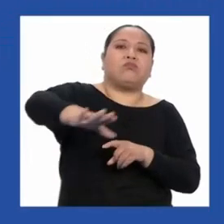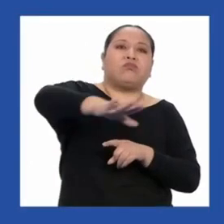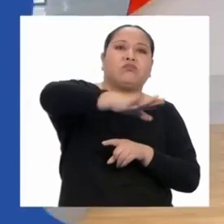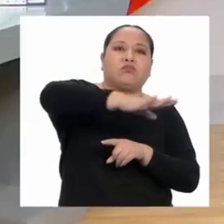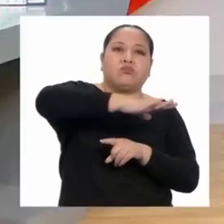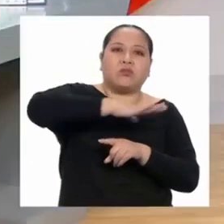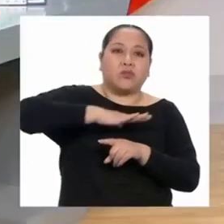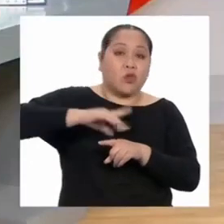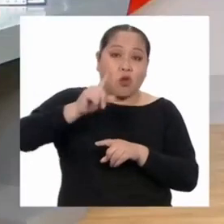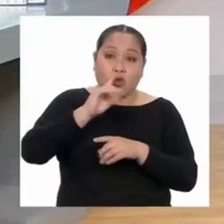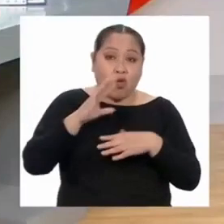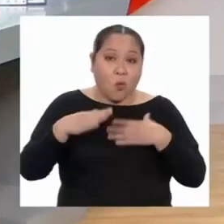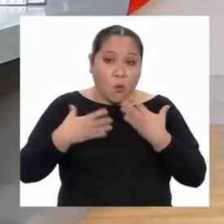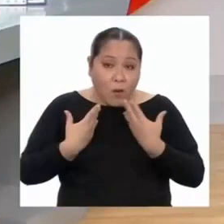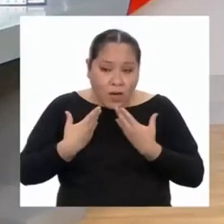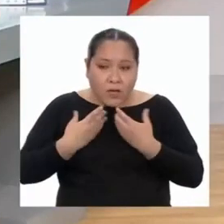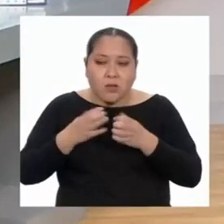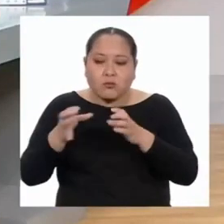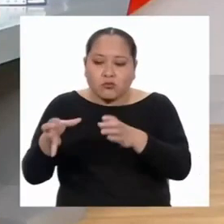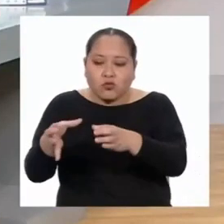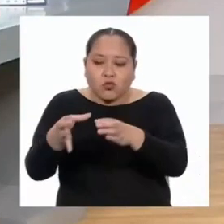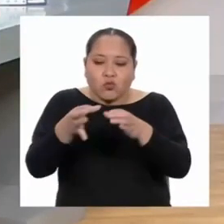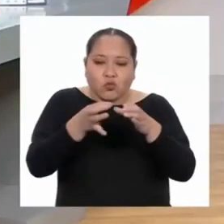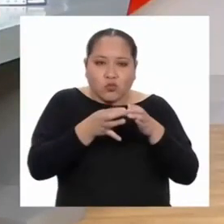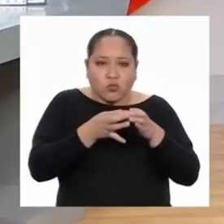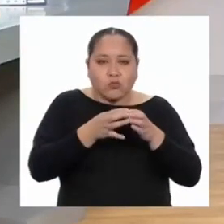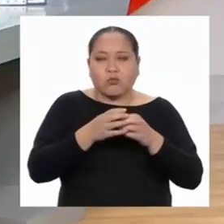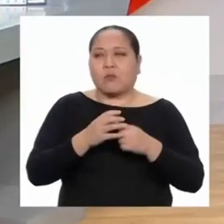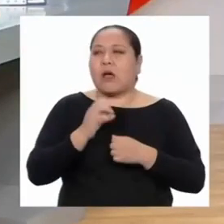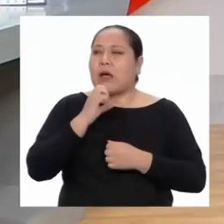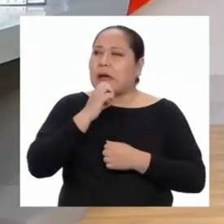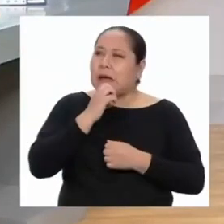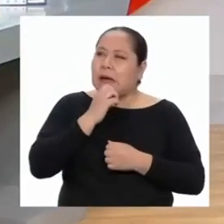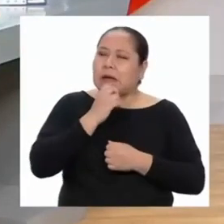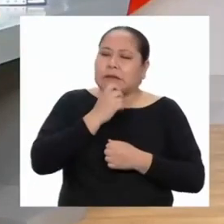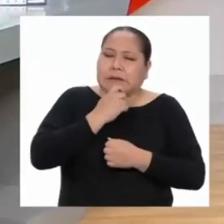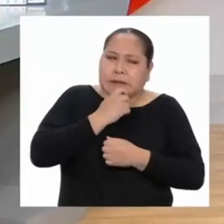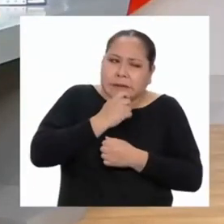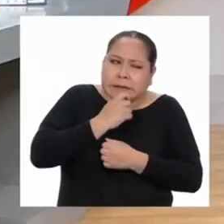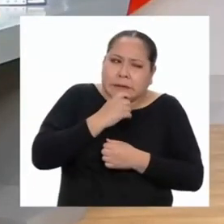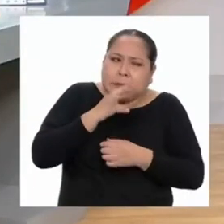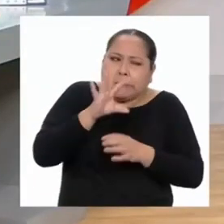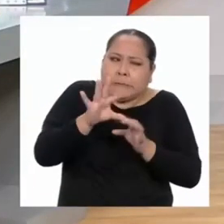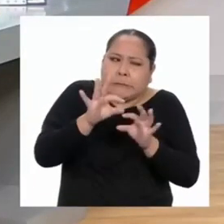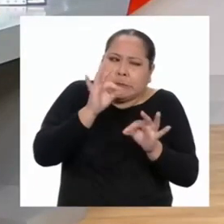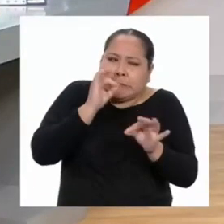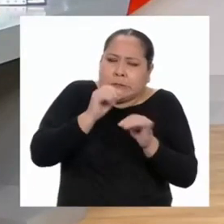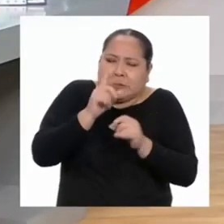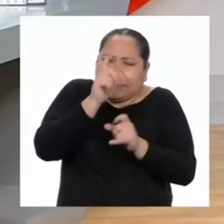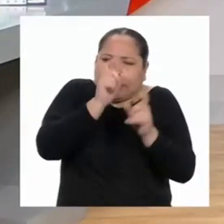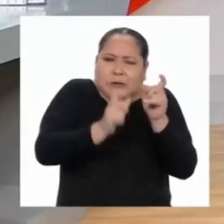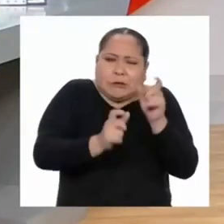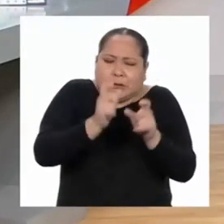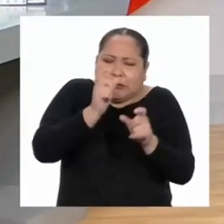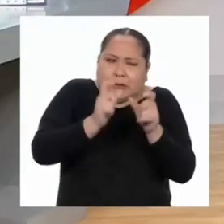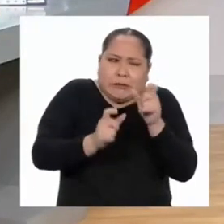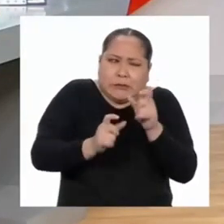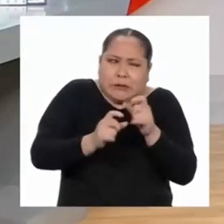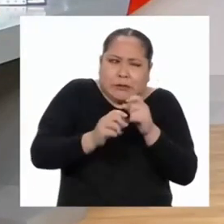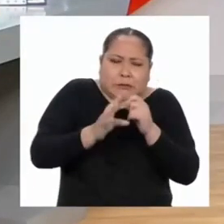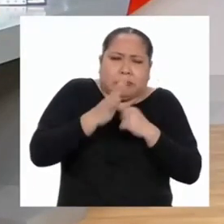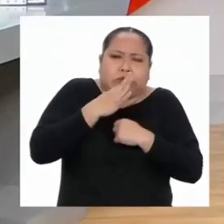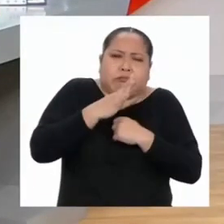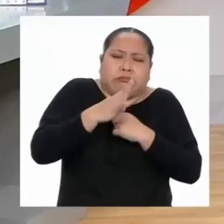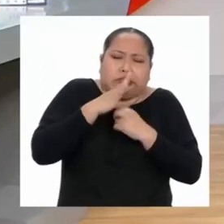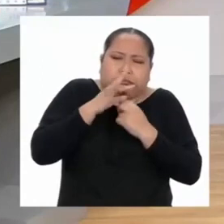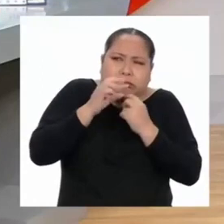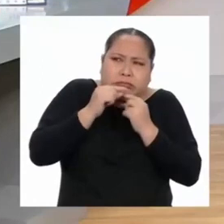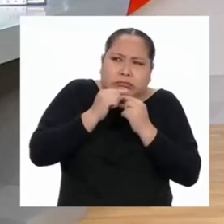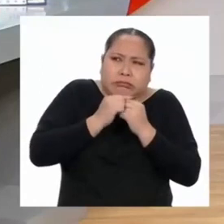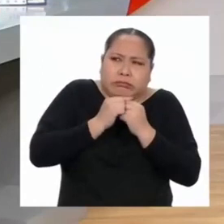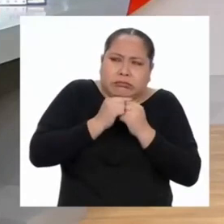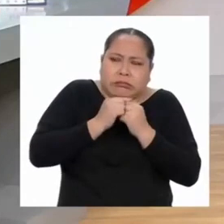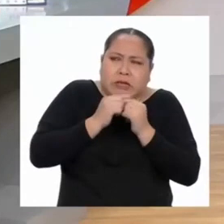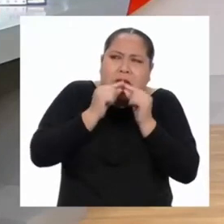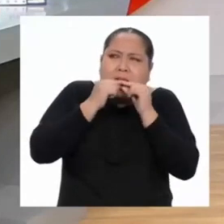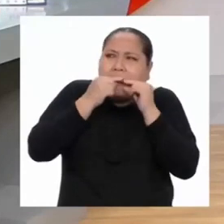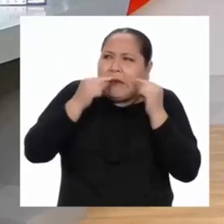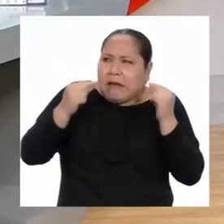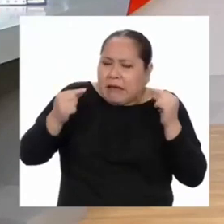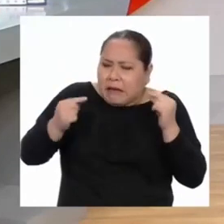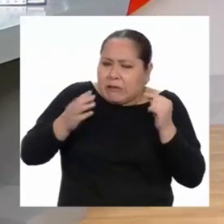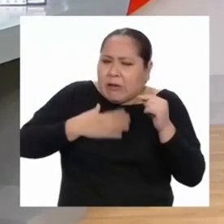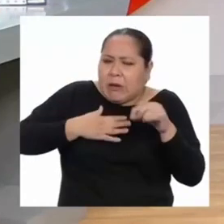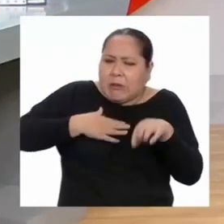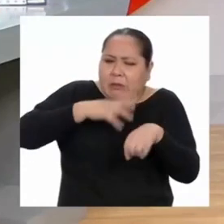completa. O sea, si yo elijo como población a quechohablantes de mi región, obviamente no voy a